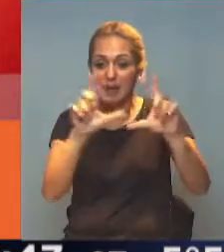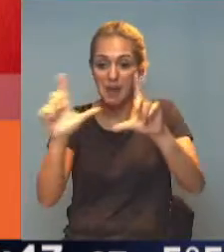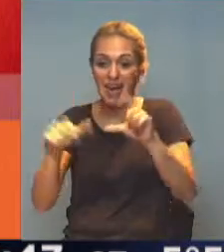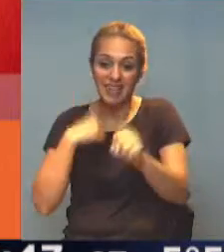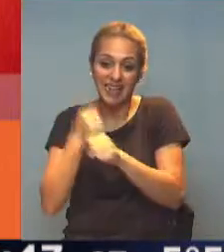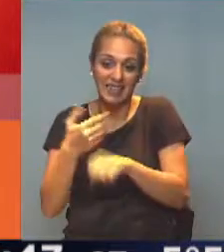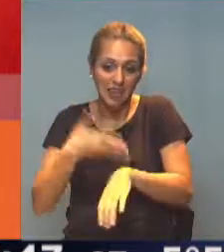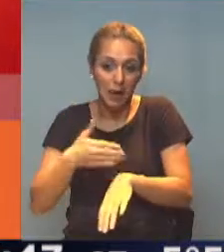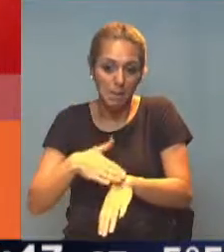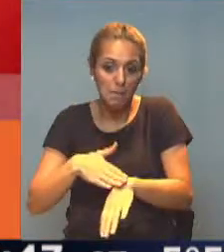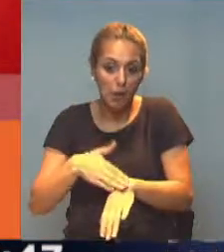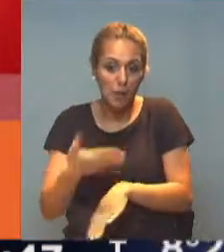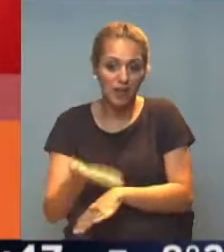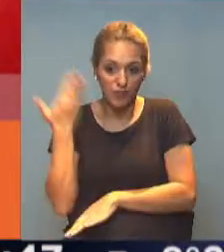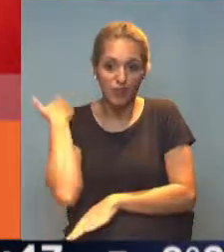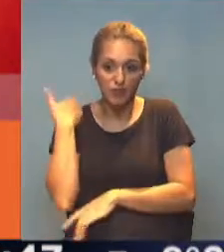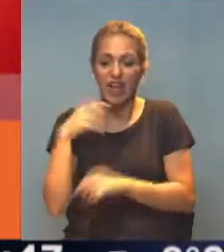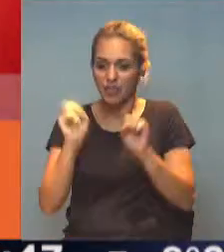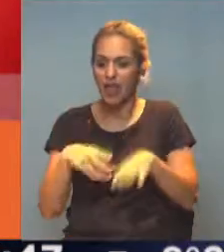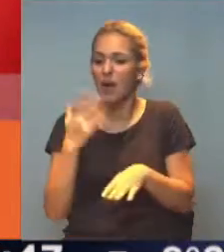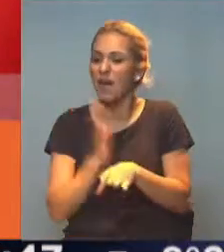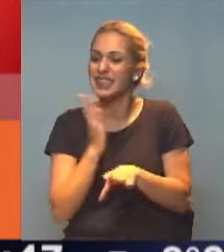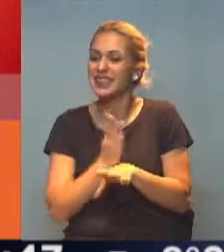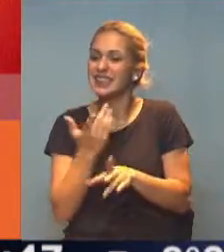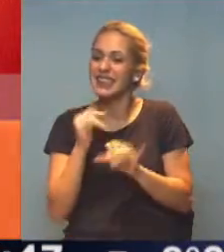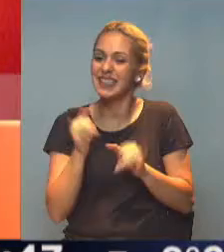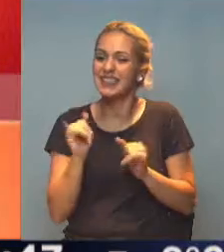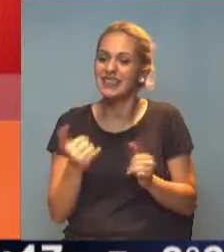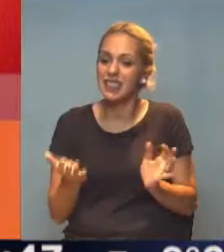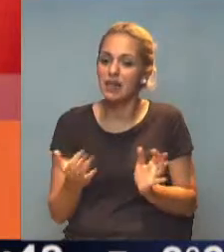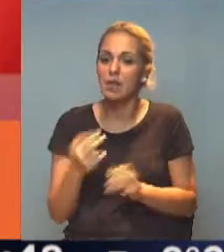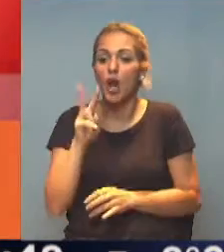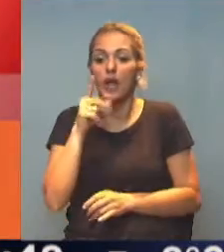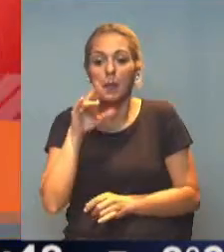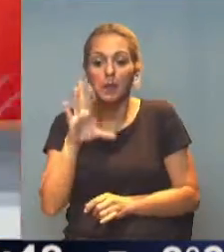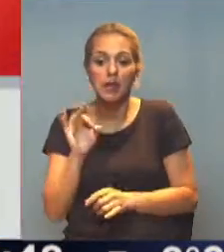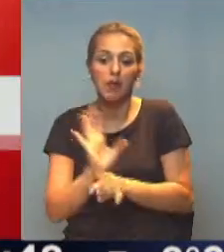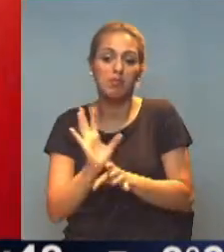¿no? Bueno, sí estaba el cine, pero en vivo se transmitía un circo.